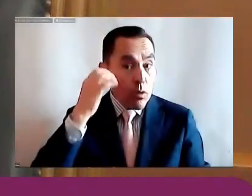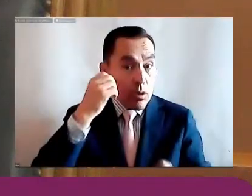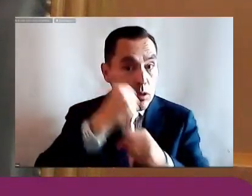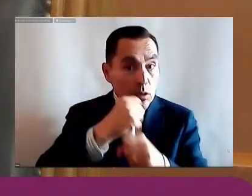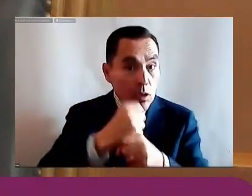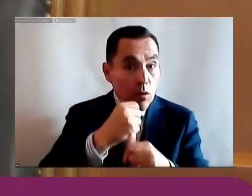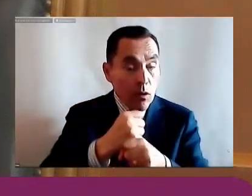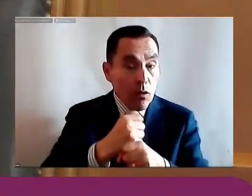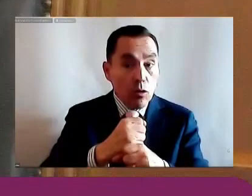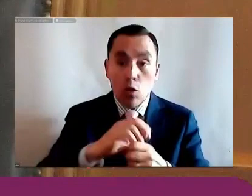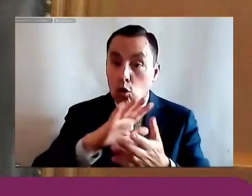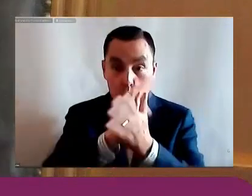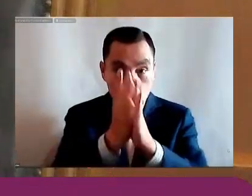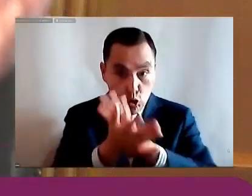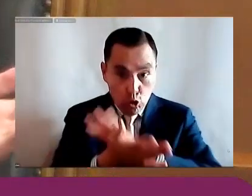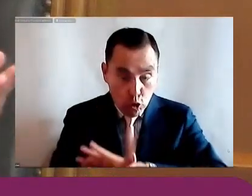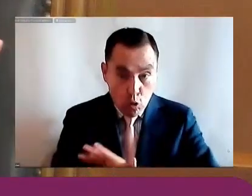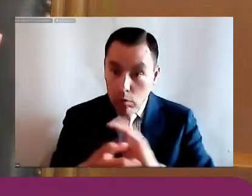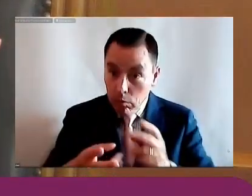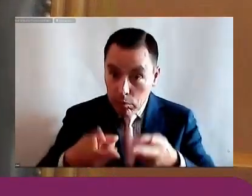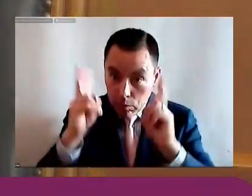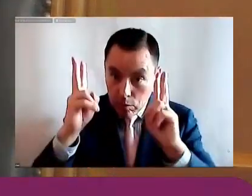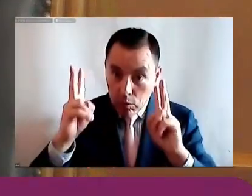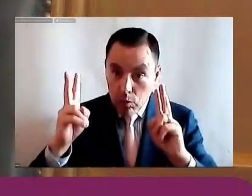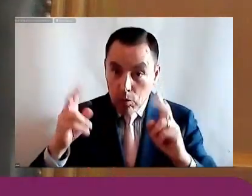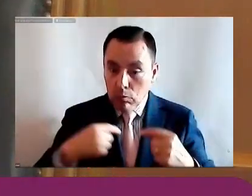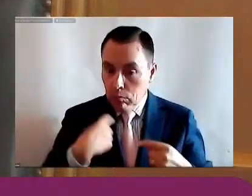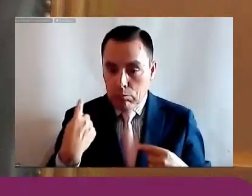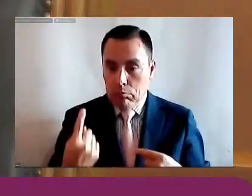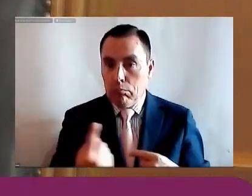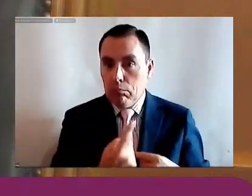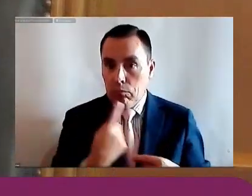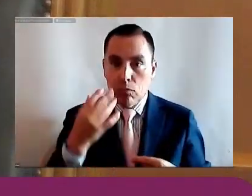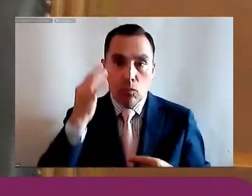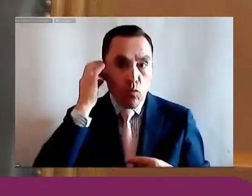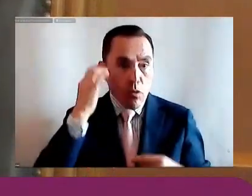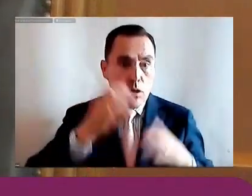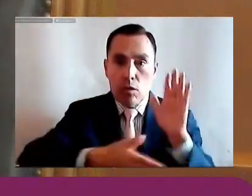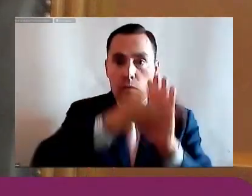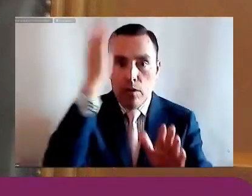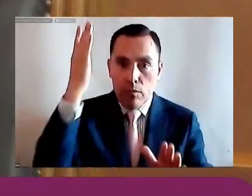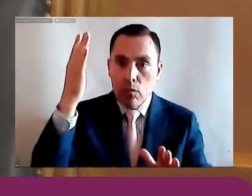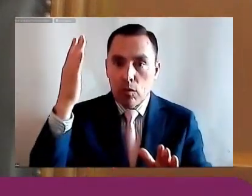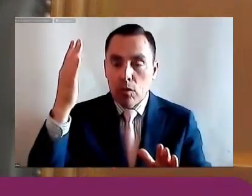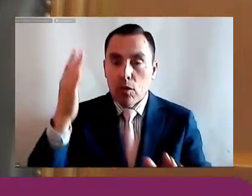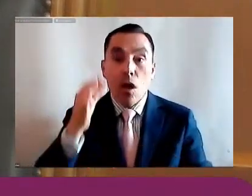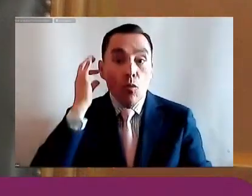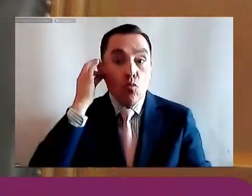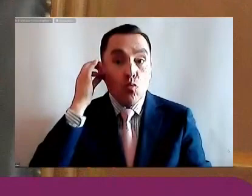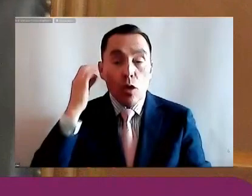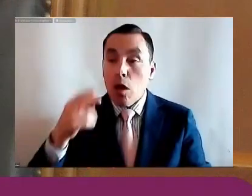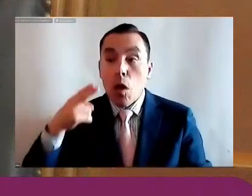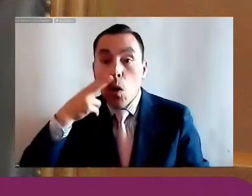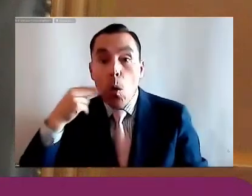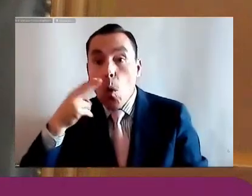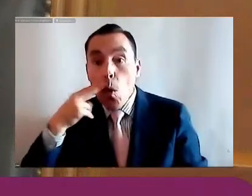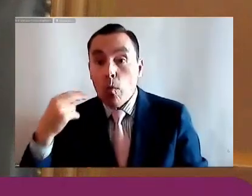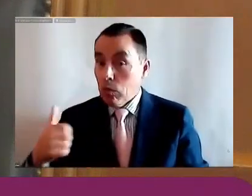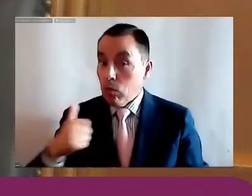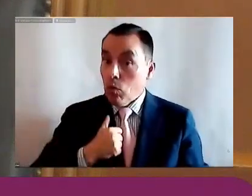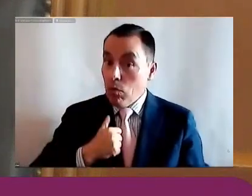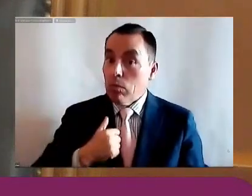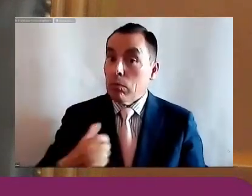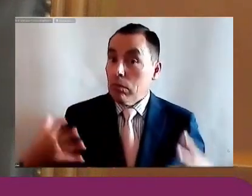todos los derechos signifiquen que nosotras nos vamos? Y ni siquiera que eso signifique que los hombres también cumplan y con sus